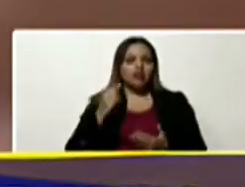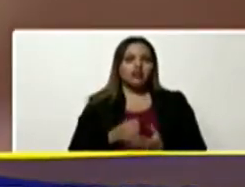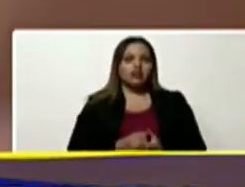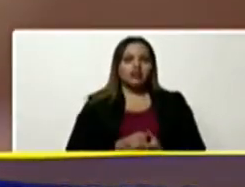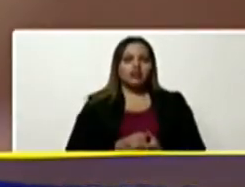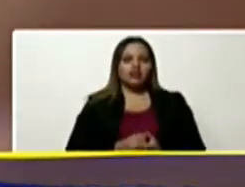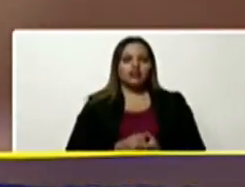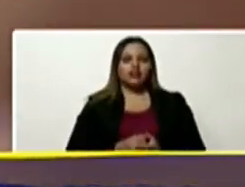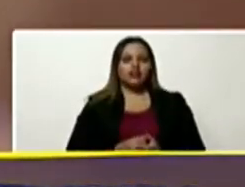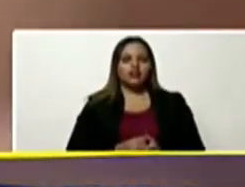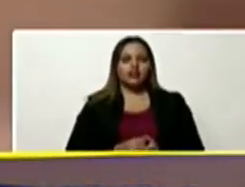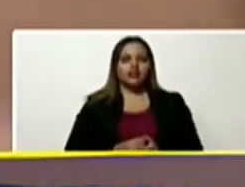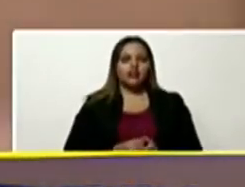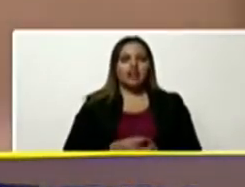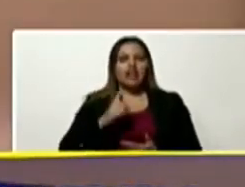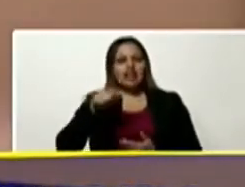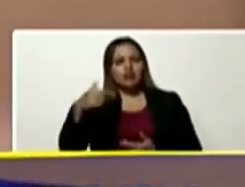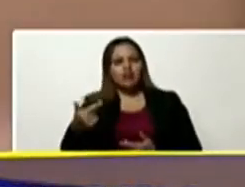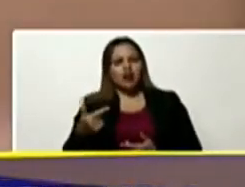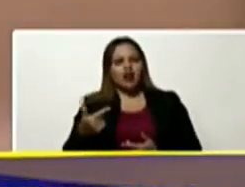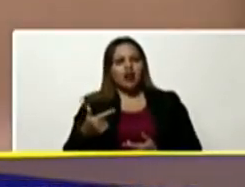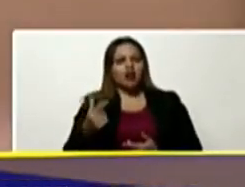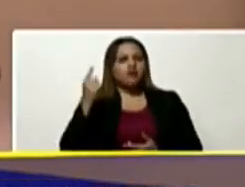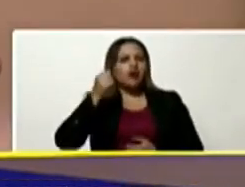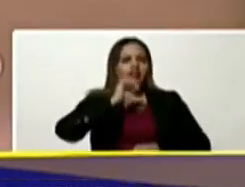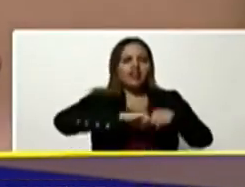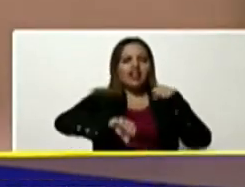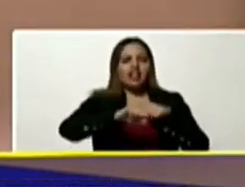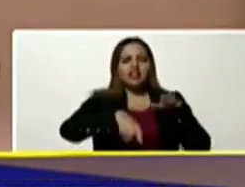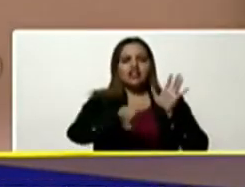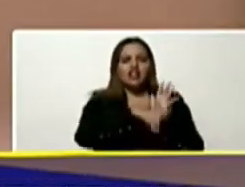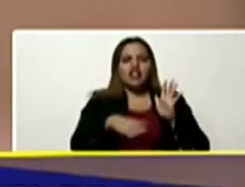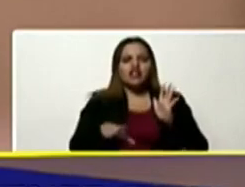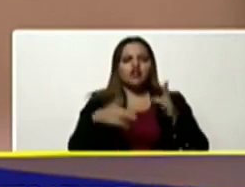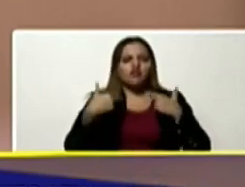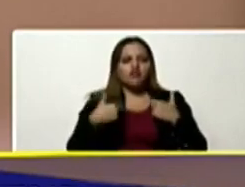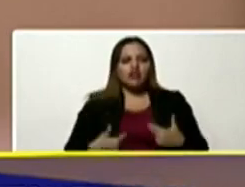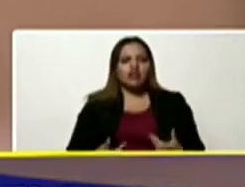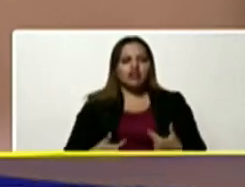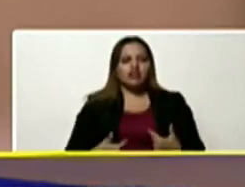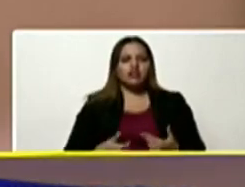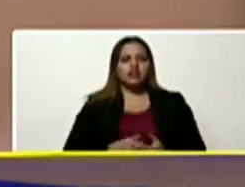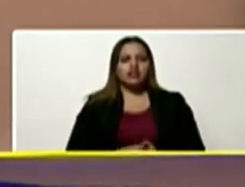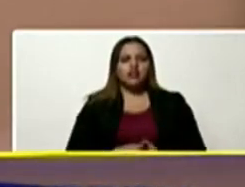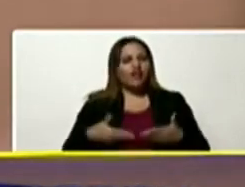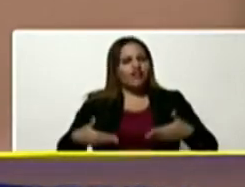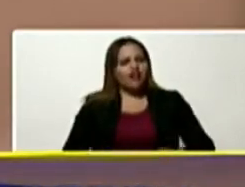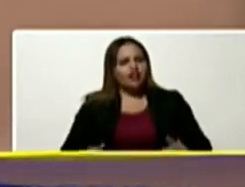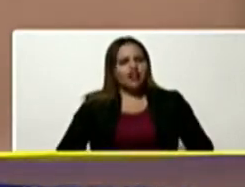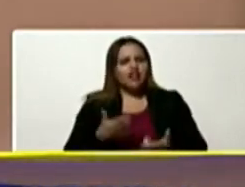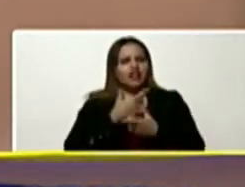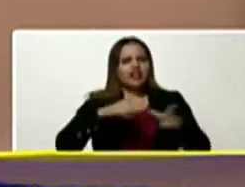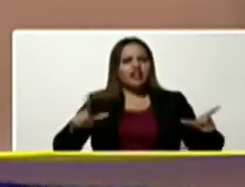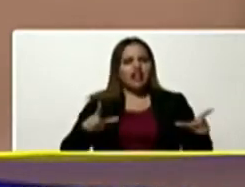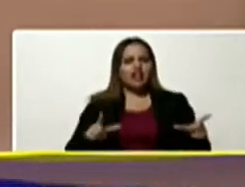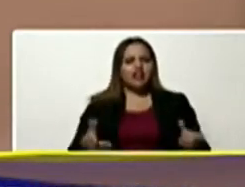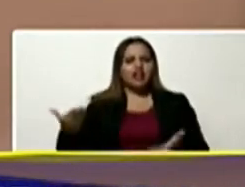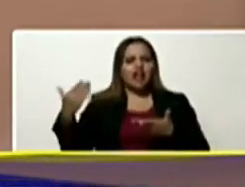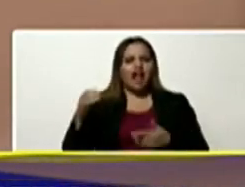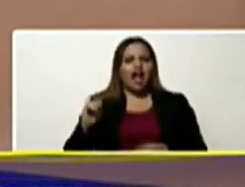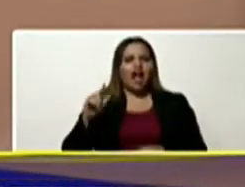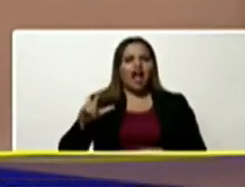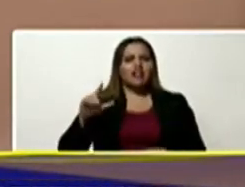quiero escuchar a la defensora de derechos humanos y luchadora por la libertad de Alex Zapp,